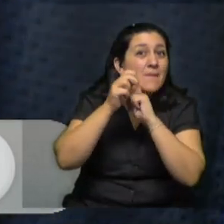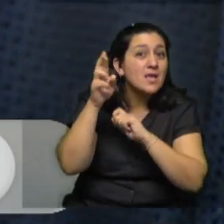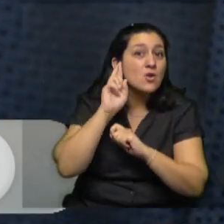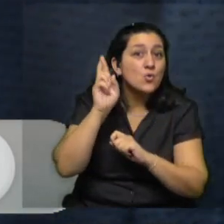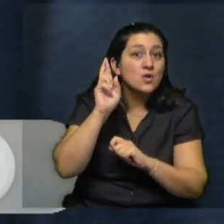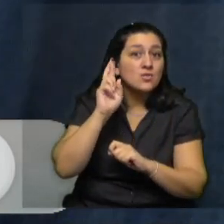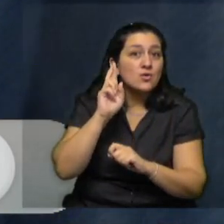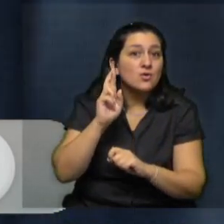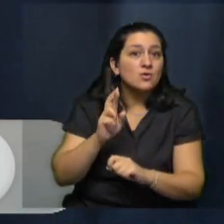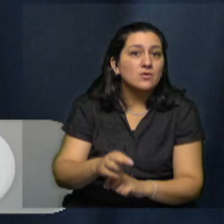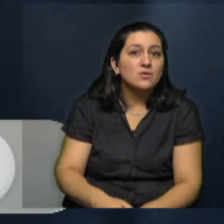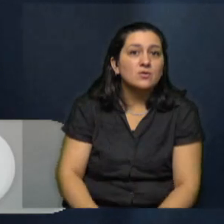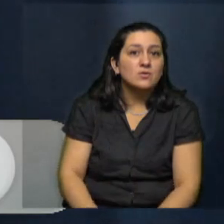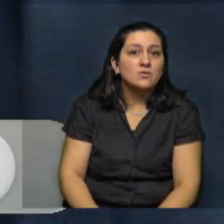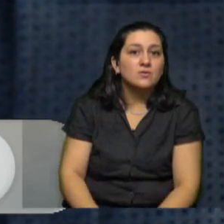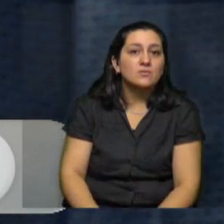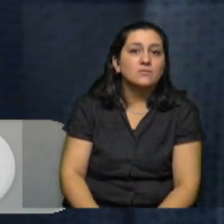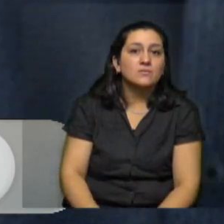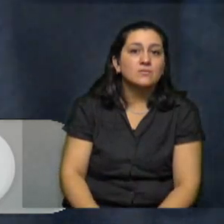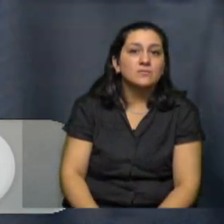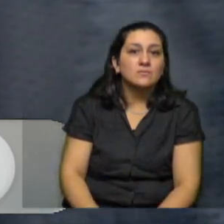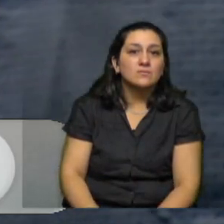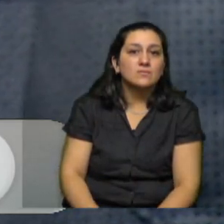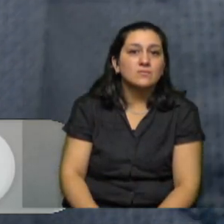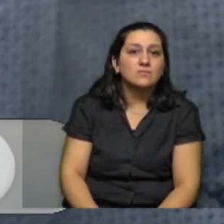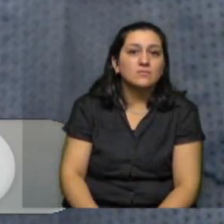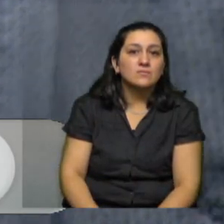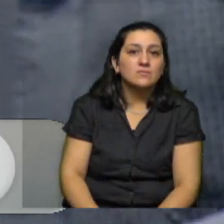cargar mi micrófono. ¡Wow! ¡Opa!